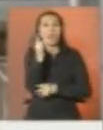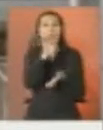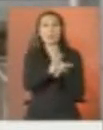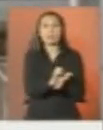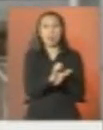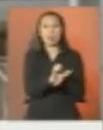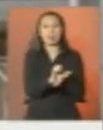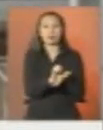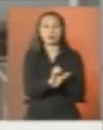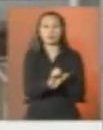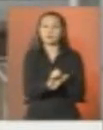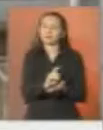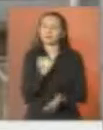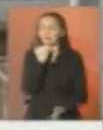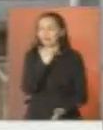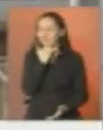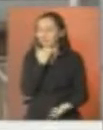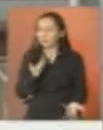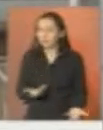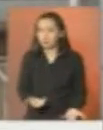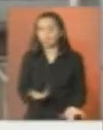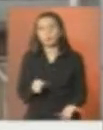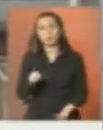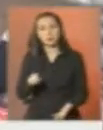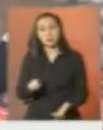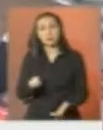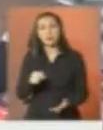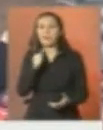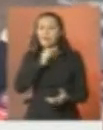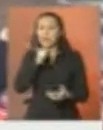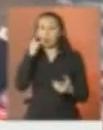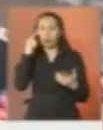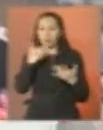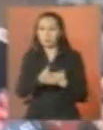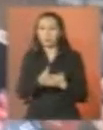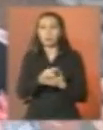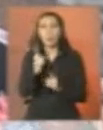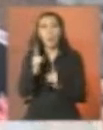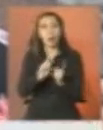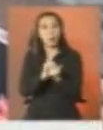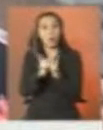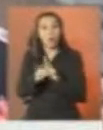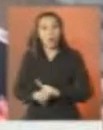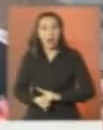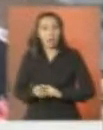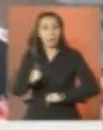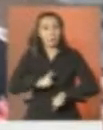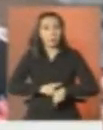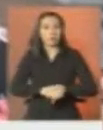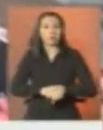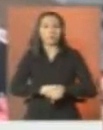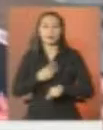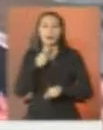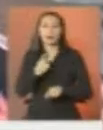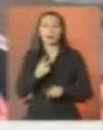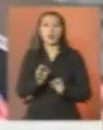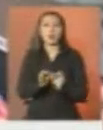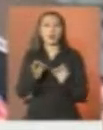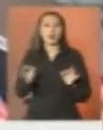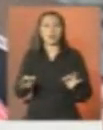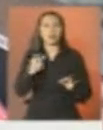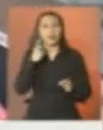estatales, es una falacia. Y hay un cierto desconocimiento. Si hay algún cambio en algún momento se definirán